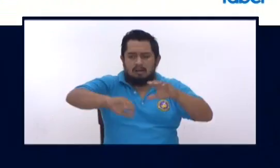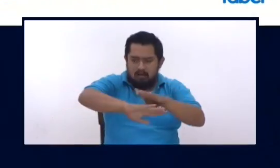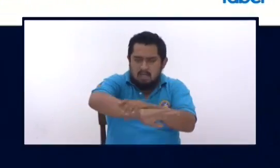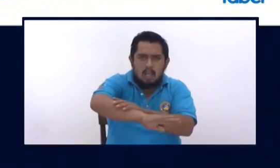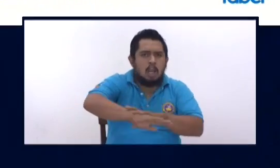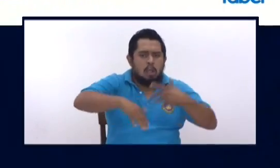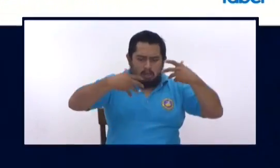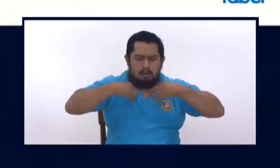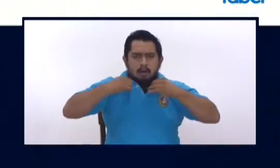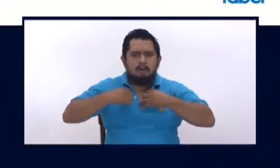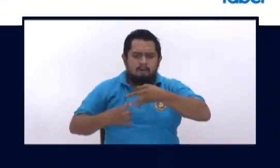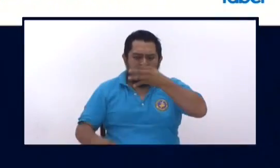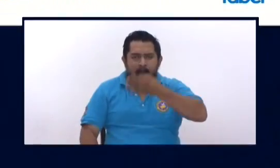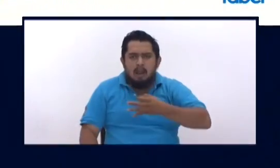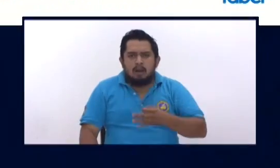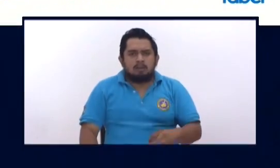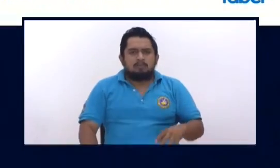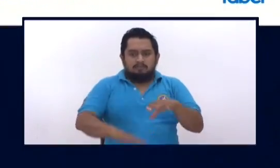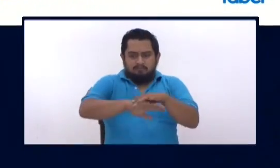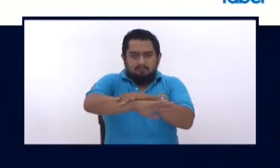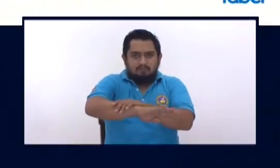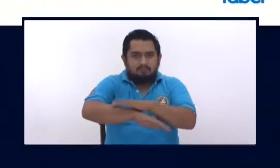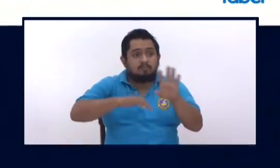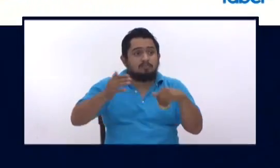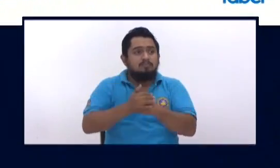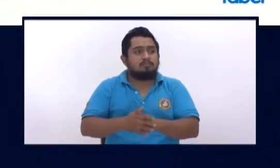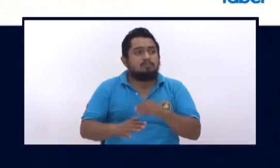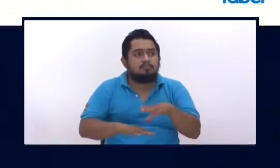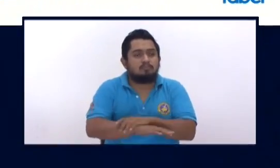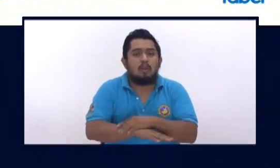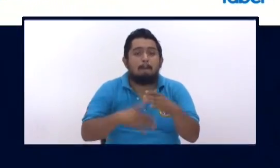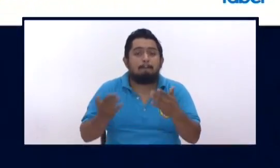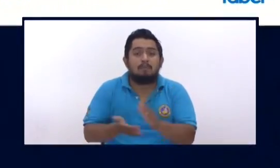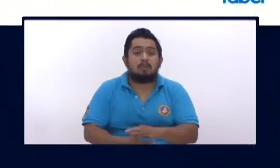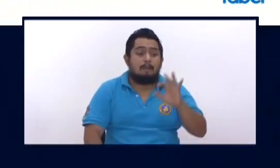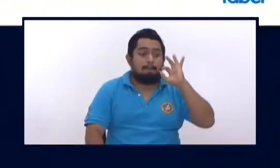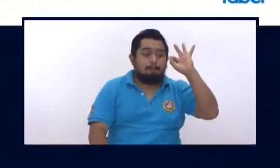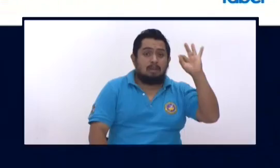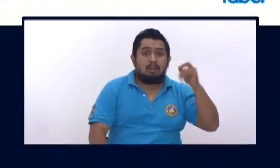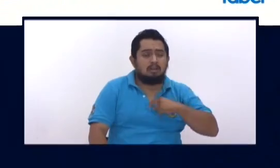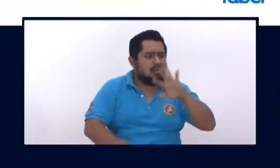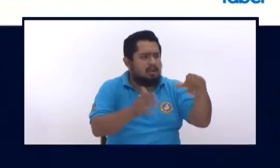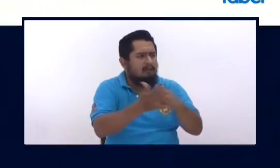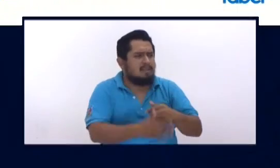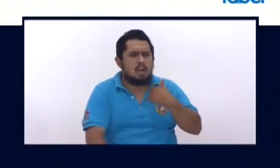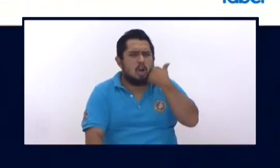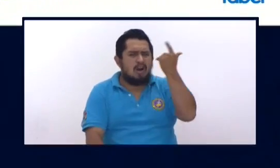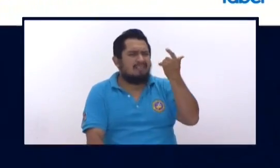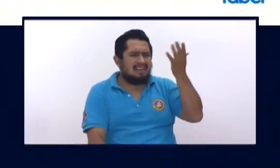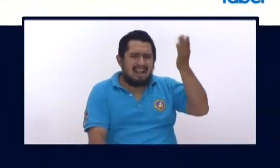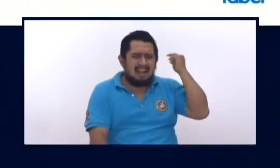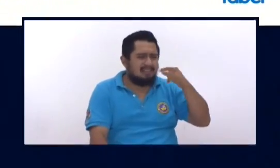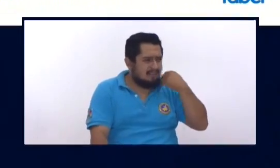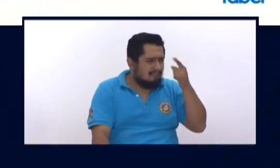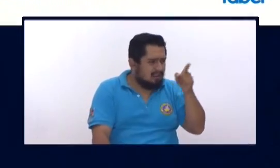para vestirse hay para anti gold o porque porque el predicador a quien yo escuché toda mi juventud ya cause de